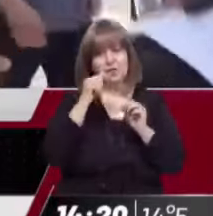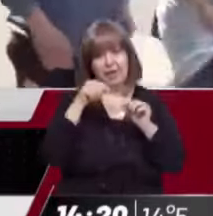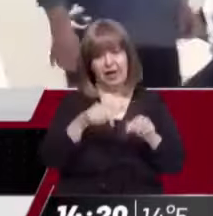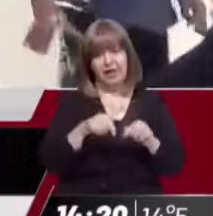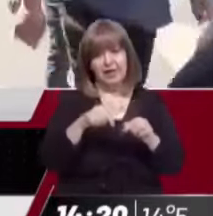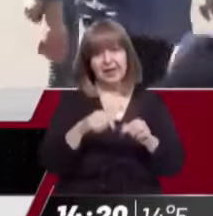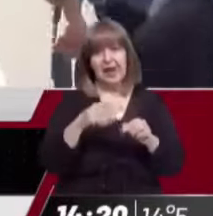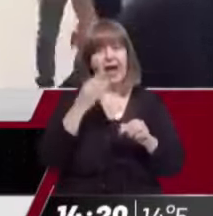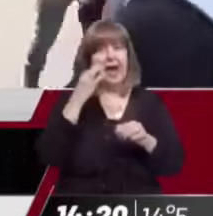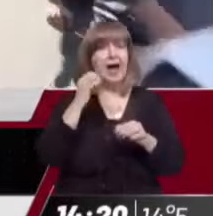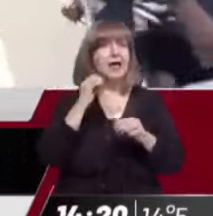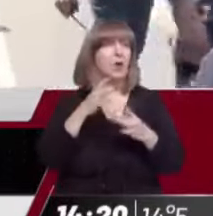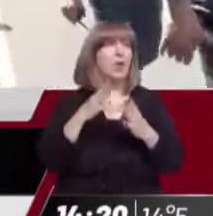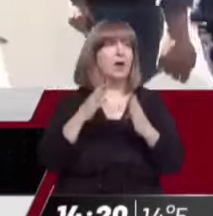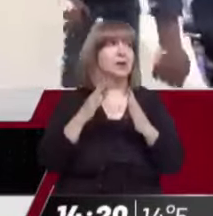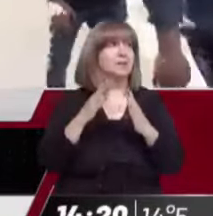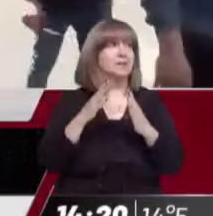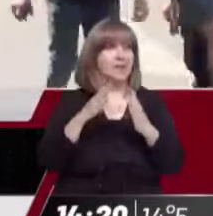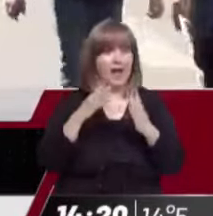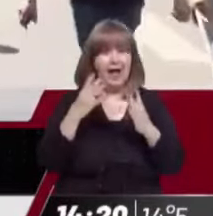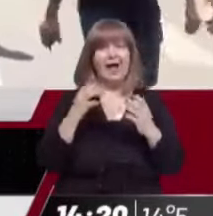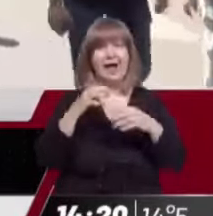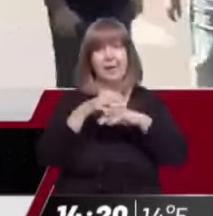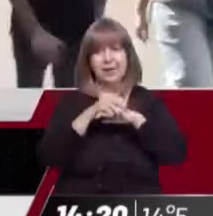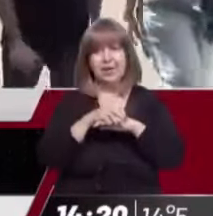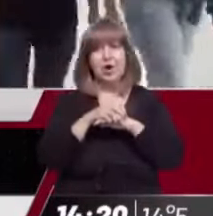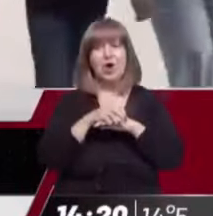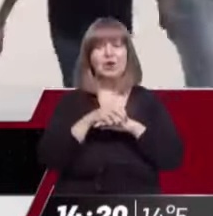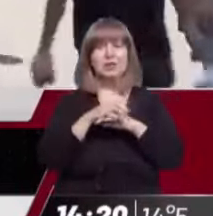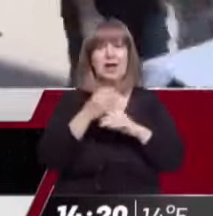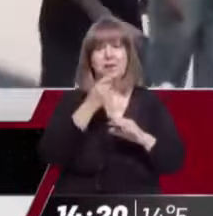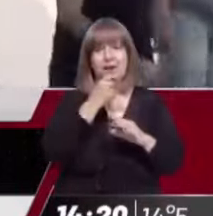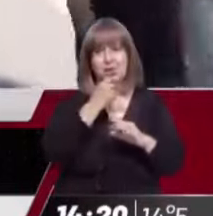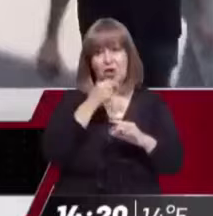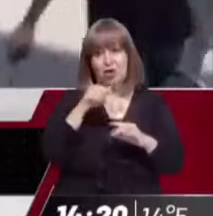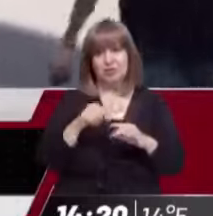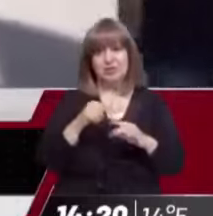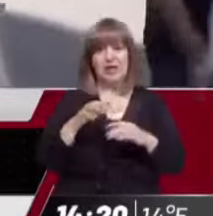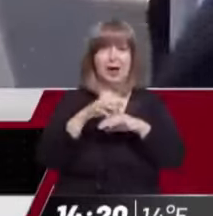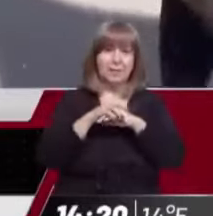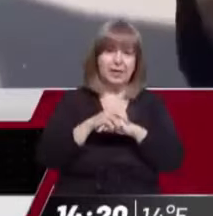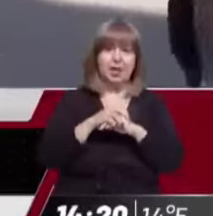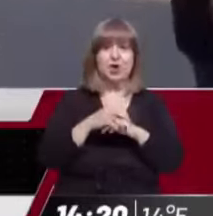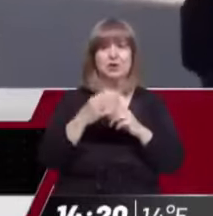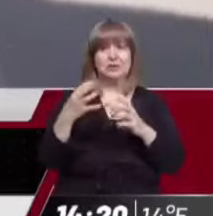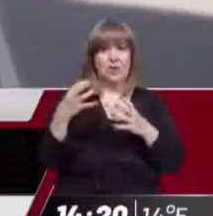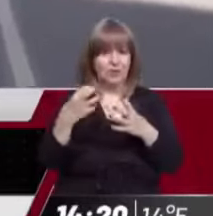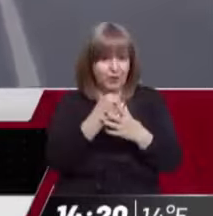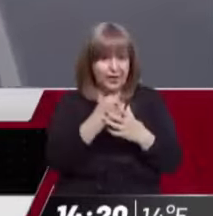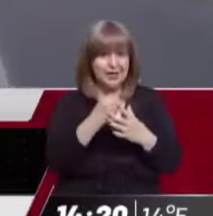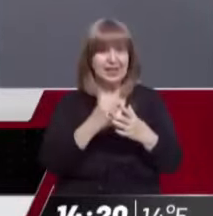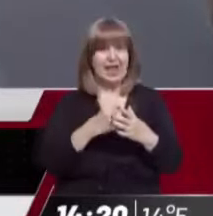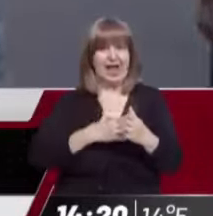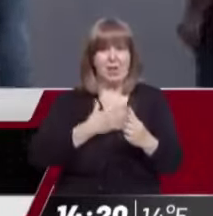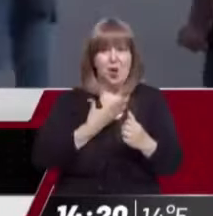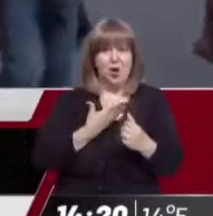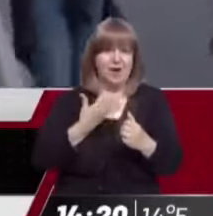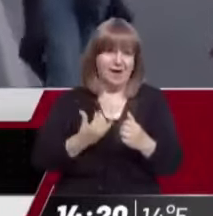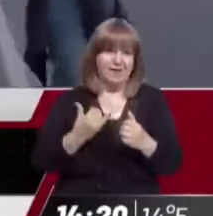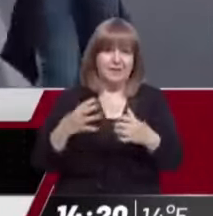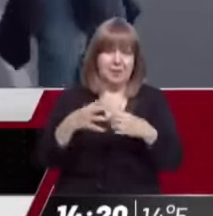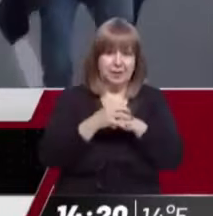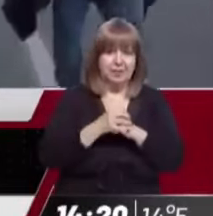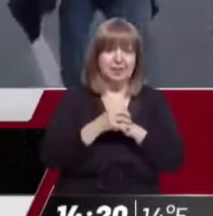una raíz en aquí, por ejemplo, específicamente en Mendoza. Uno se hace amigos, se enamora. Entonces, o